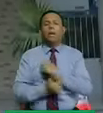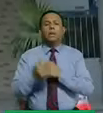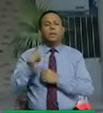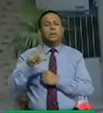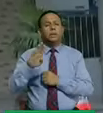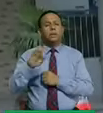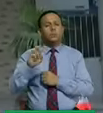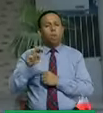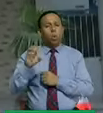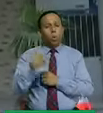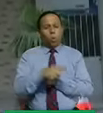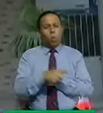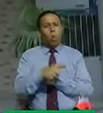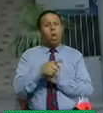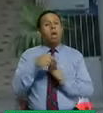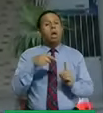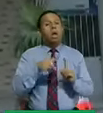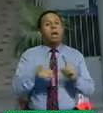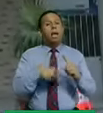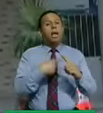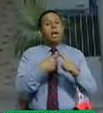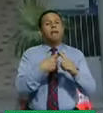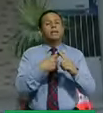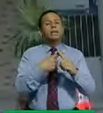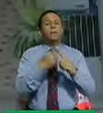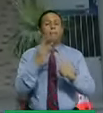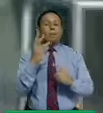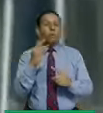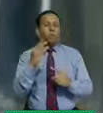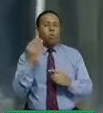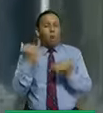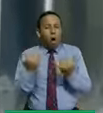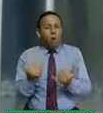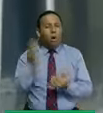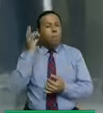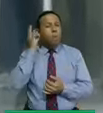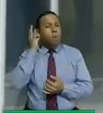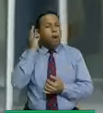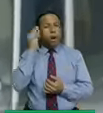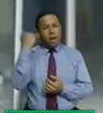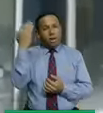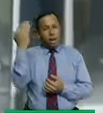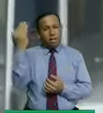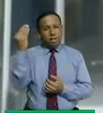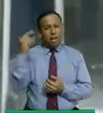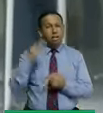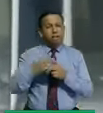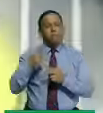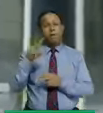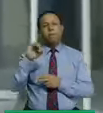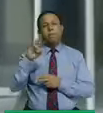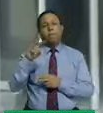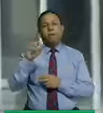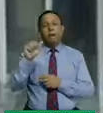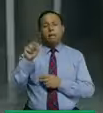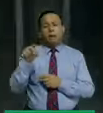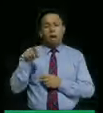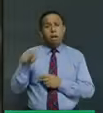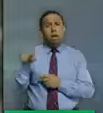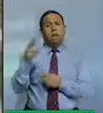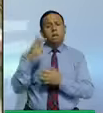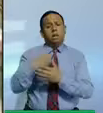era el ex esposo de la actual alcaldesa de Yaguachi, Viviana Olivares, con quien tuvo un